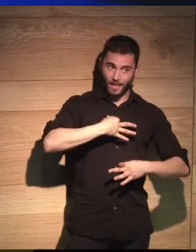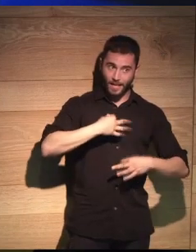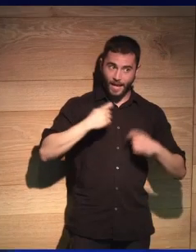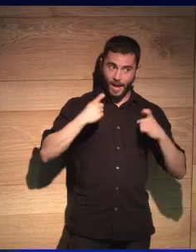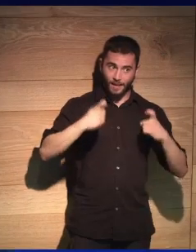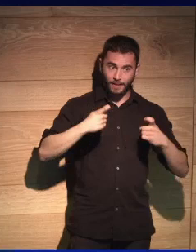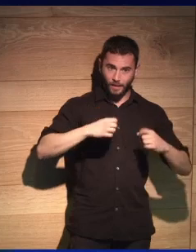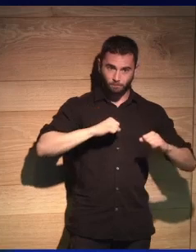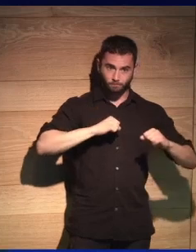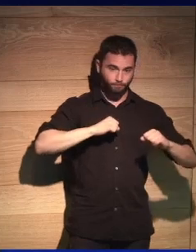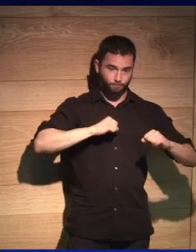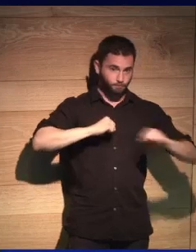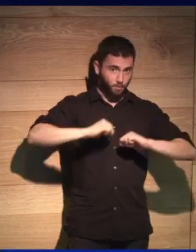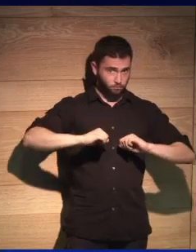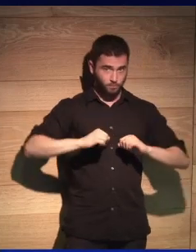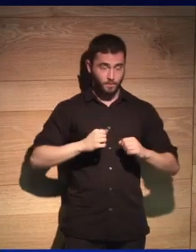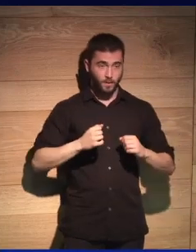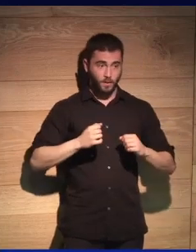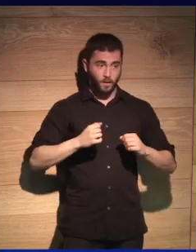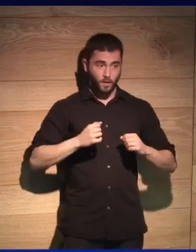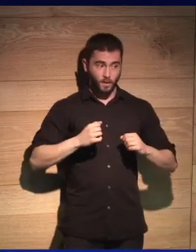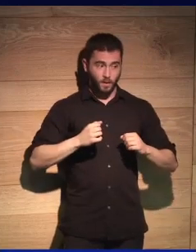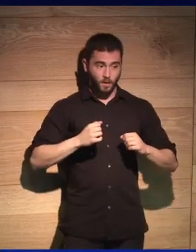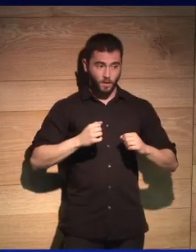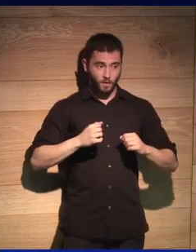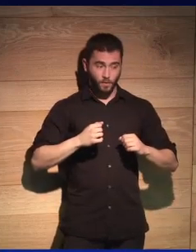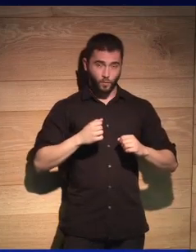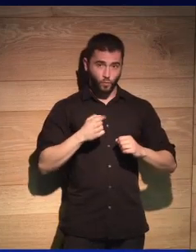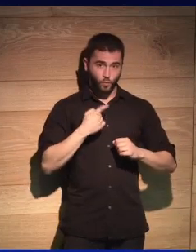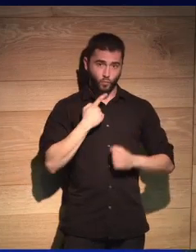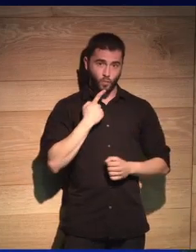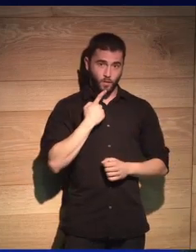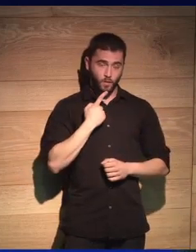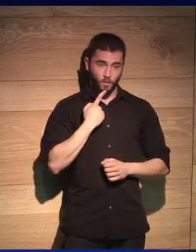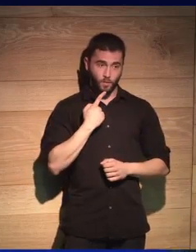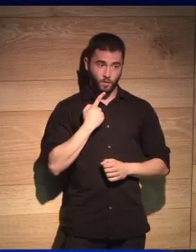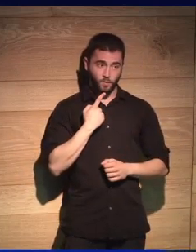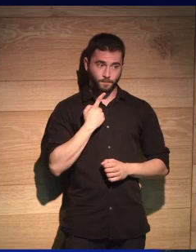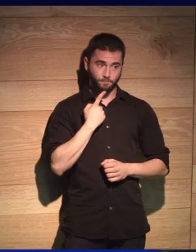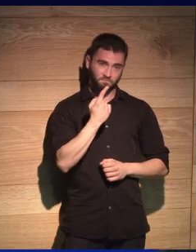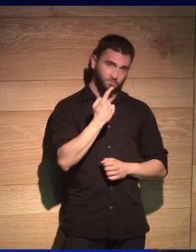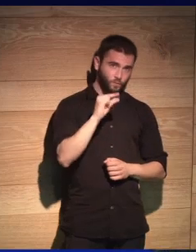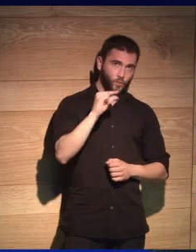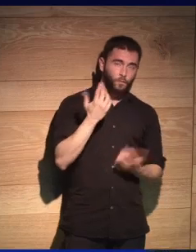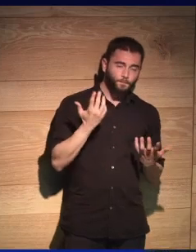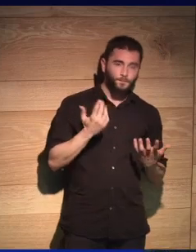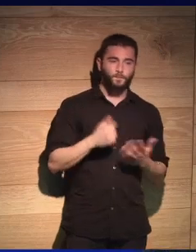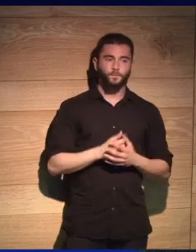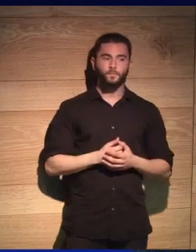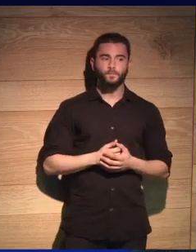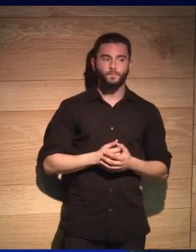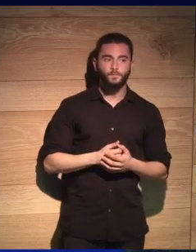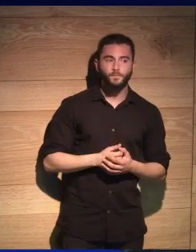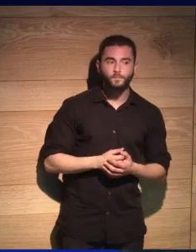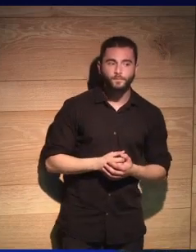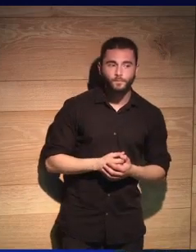PUM, todo que tiene una pequeña mención en el sentido del supuesto